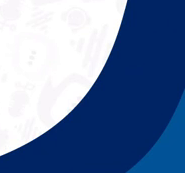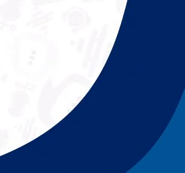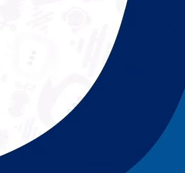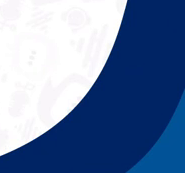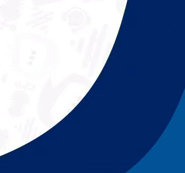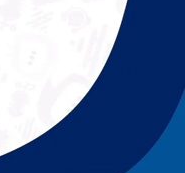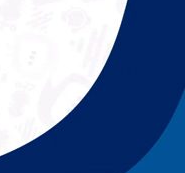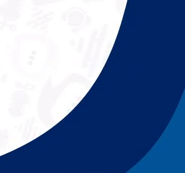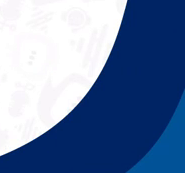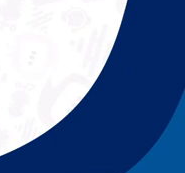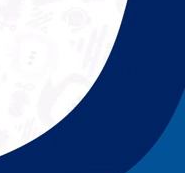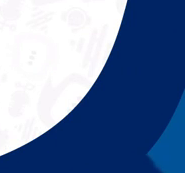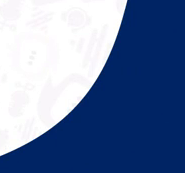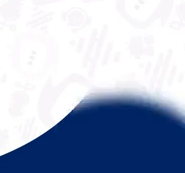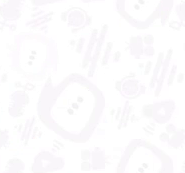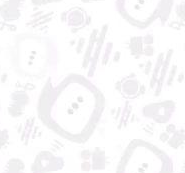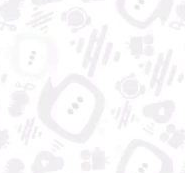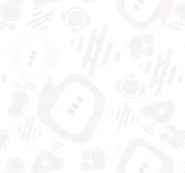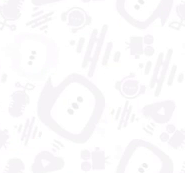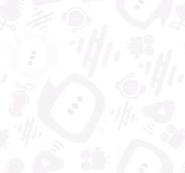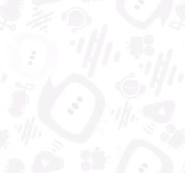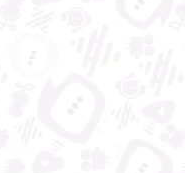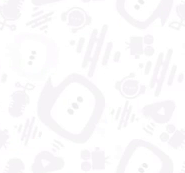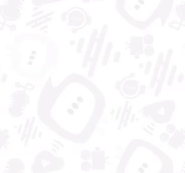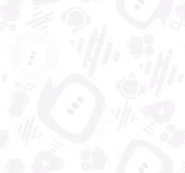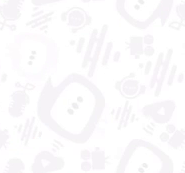Magdalena aún más incluyente e innovadora